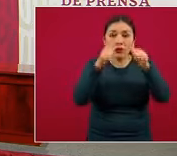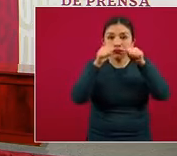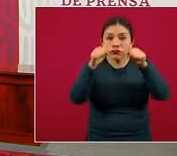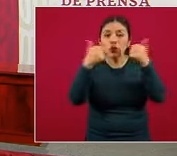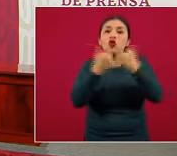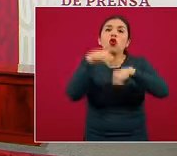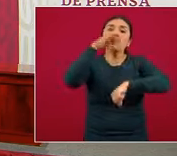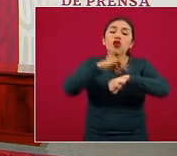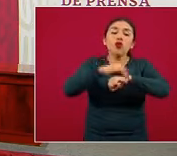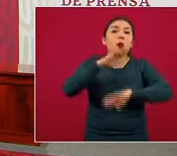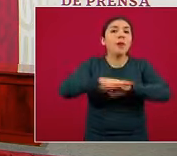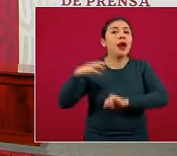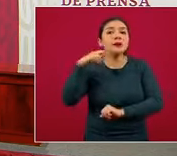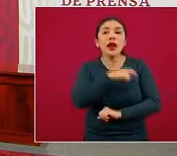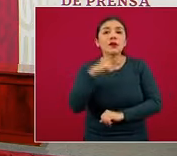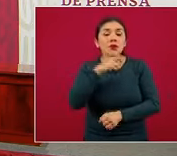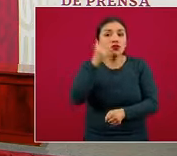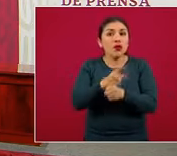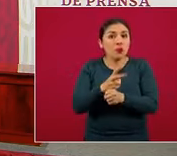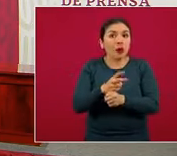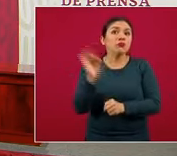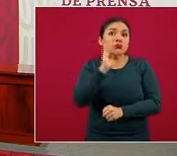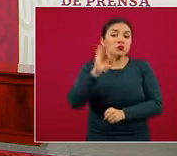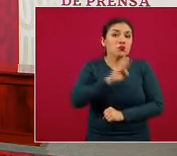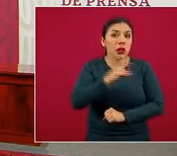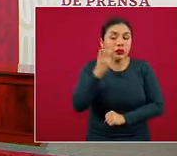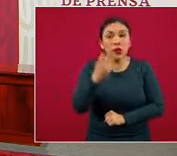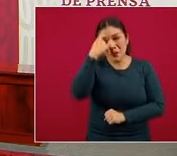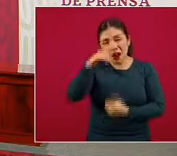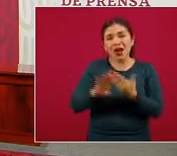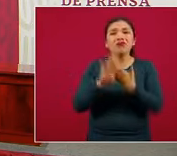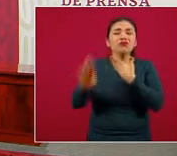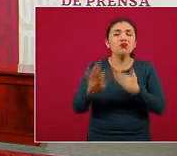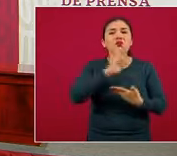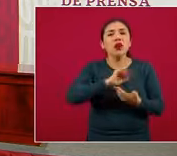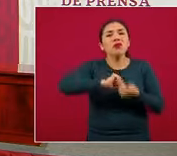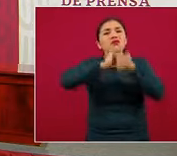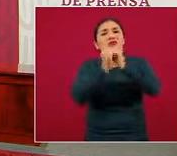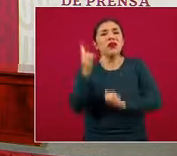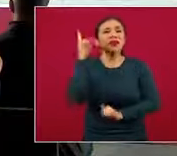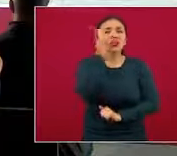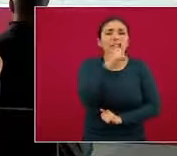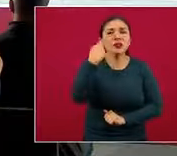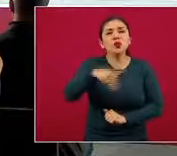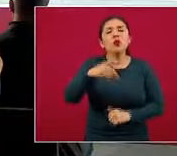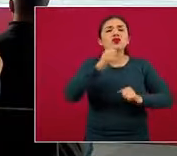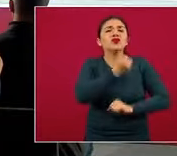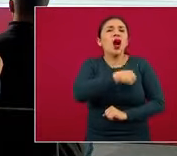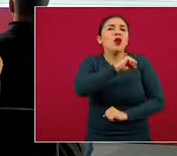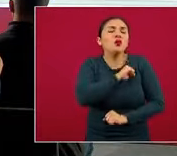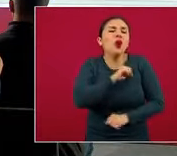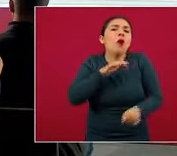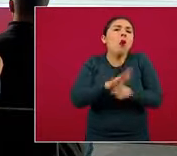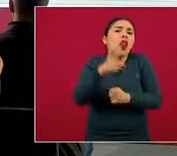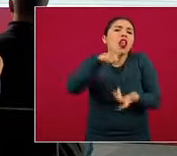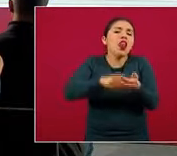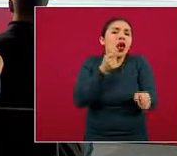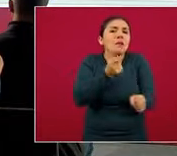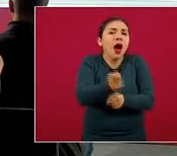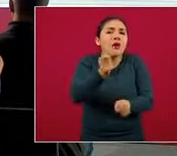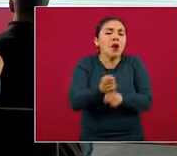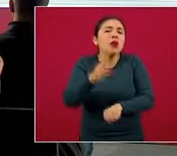médica lo más oportunamente posible y así evitar complicaciones en relación a cualquiera haya sido el tipo de